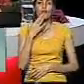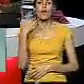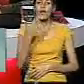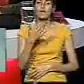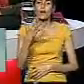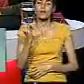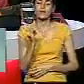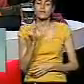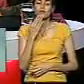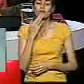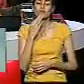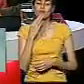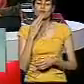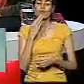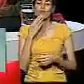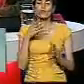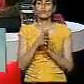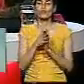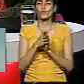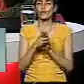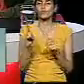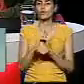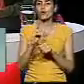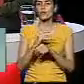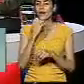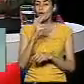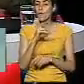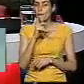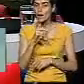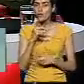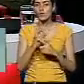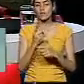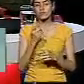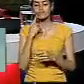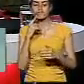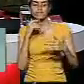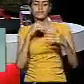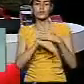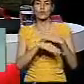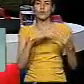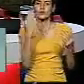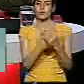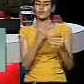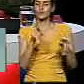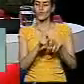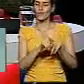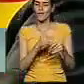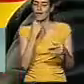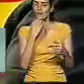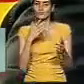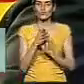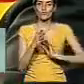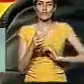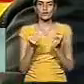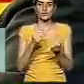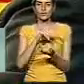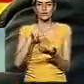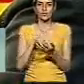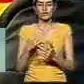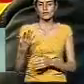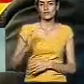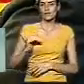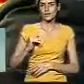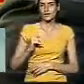está involucrada en un hecho punible, hay que guardarla en custodia. La guardan en custodia en policías municipales, en policías nacionales, en el CICPC,